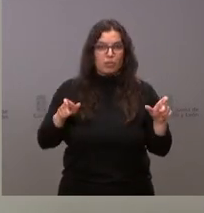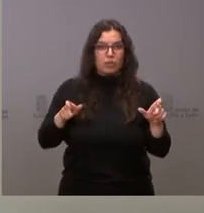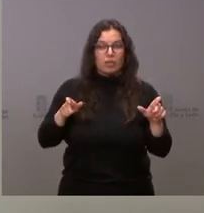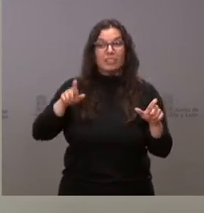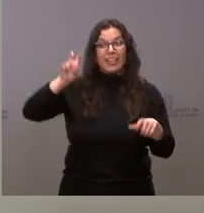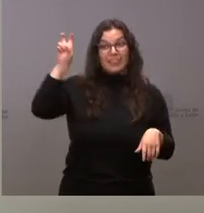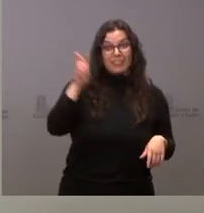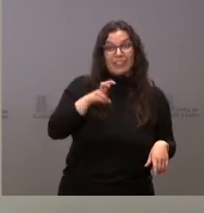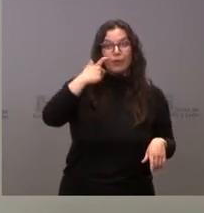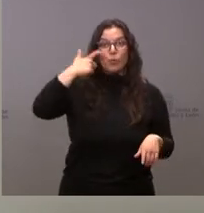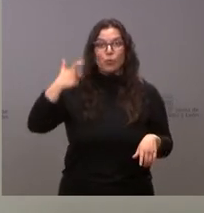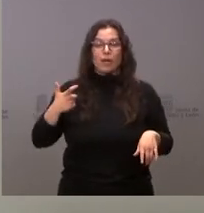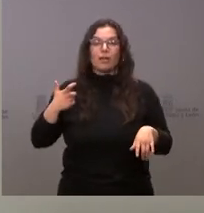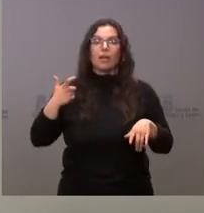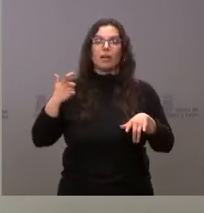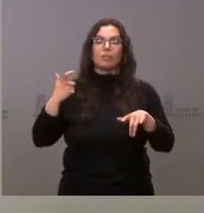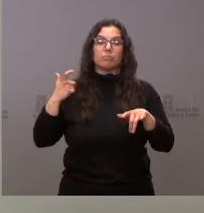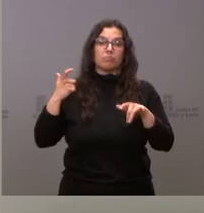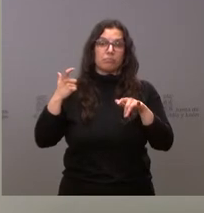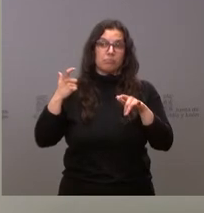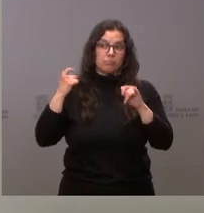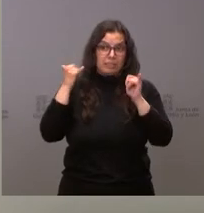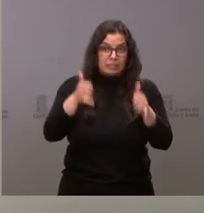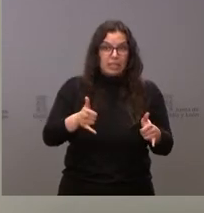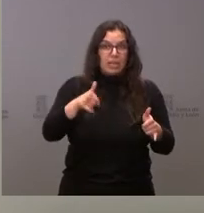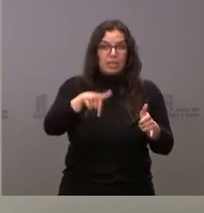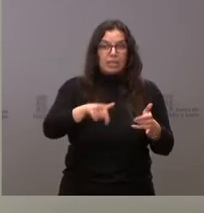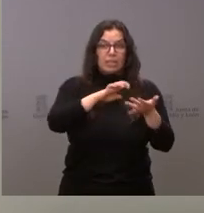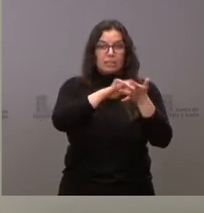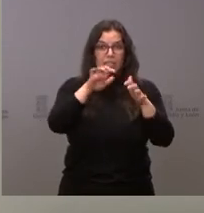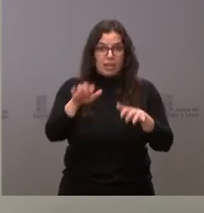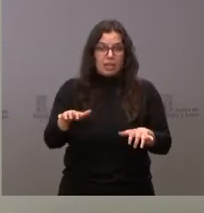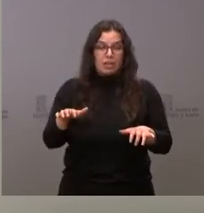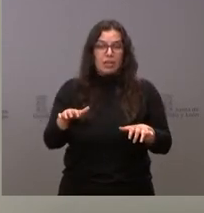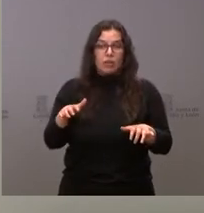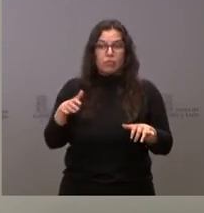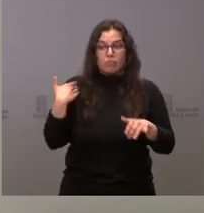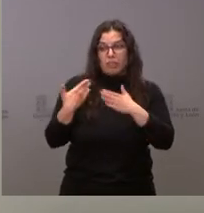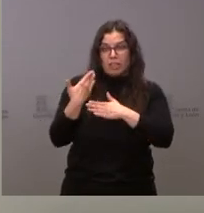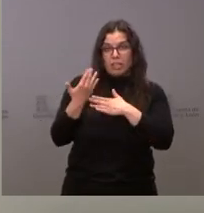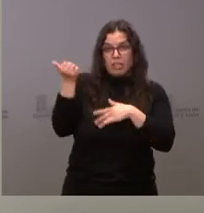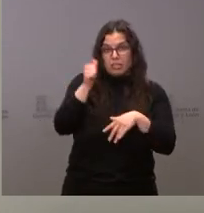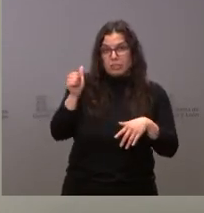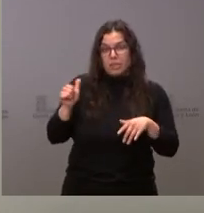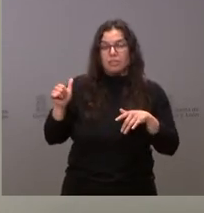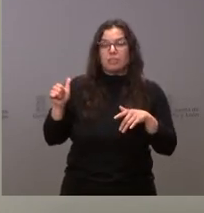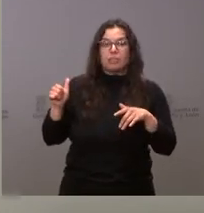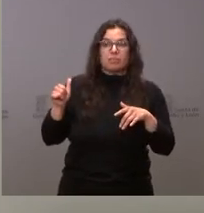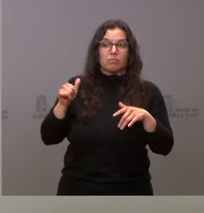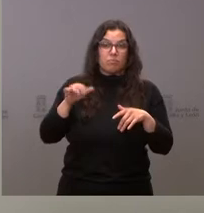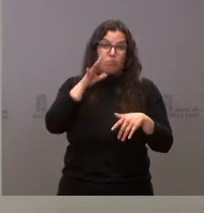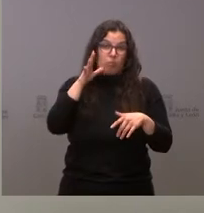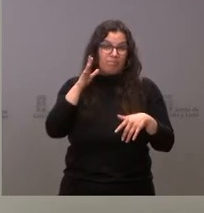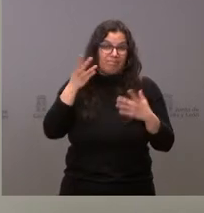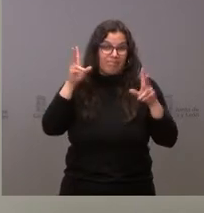procedentes de ucrania en estos últimos días y en estas últimas semanas han venido como consecuencia de la